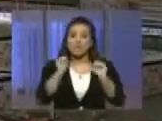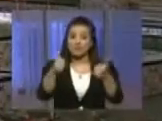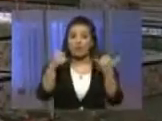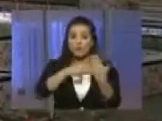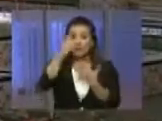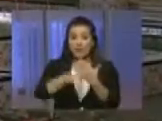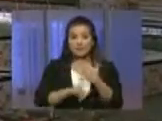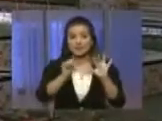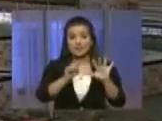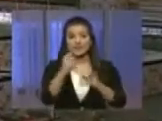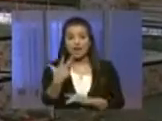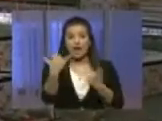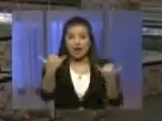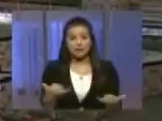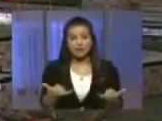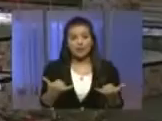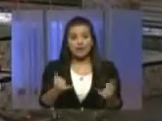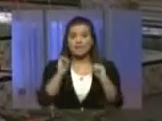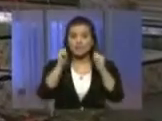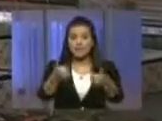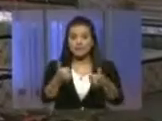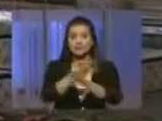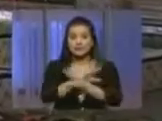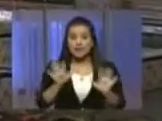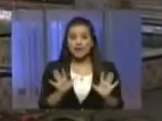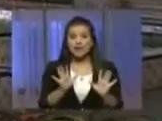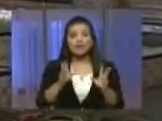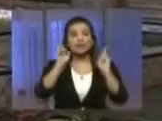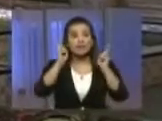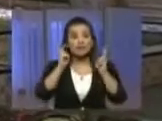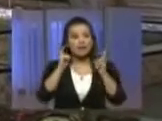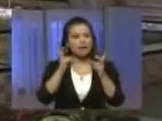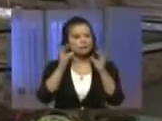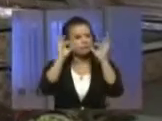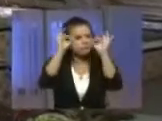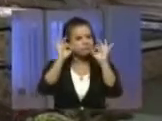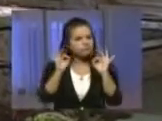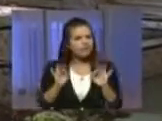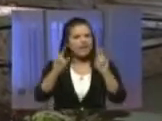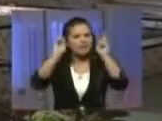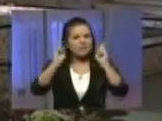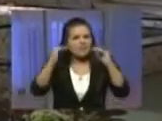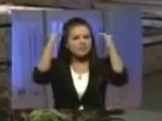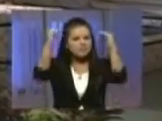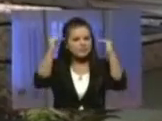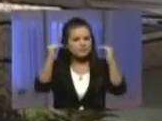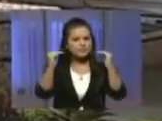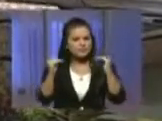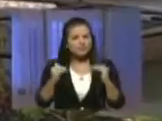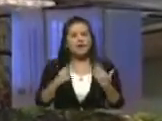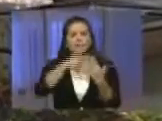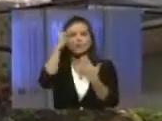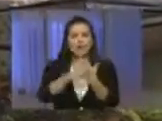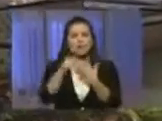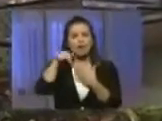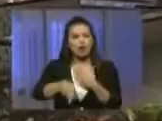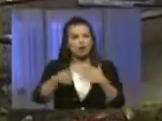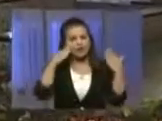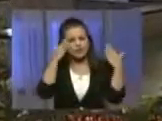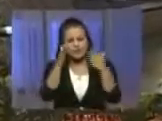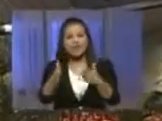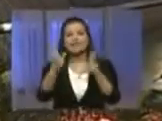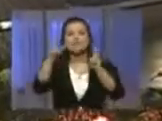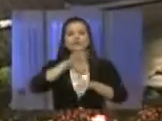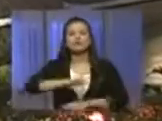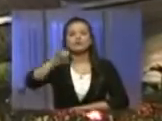dejarlos entonces con los tips de lo que van a ser los temas fundamentales de este programa dedicado al